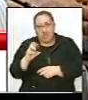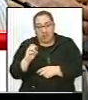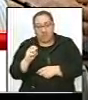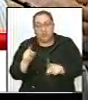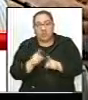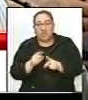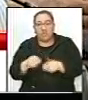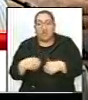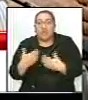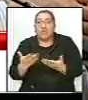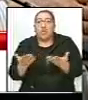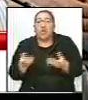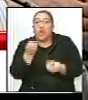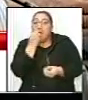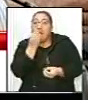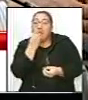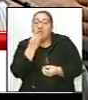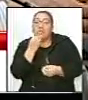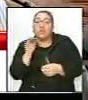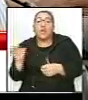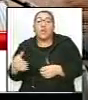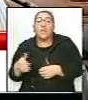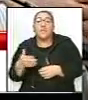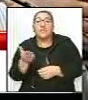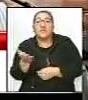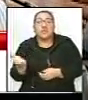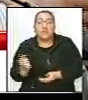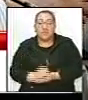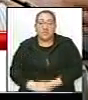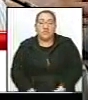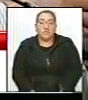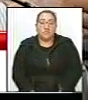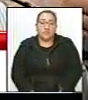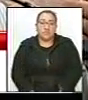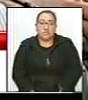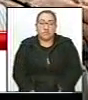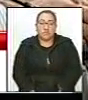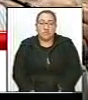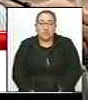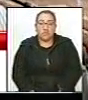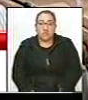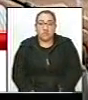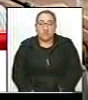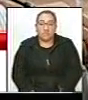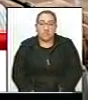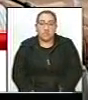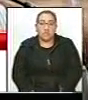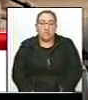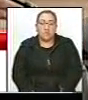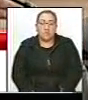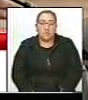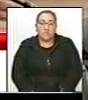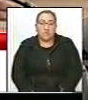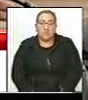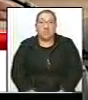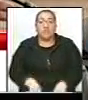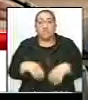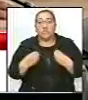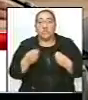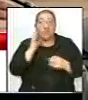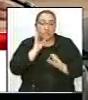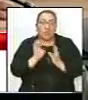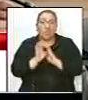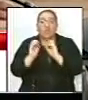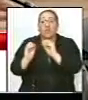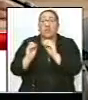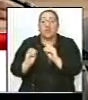las condiciones de alimento a esas crianzas. Porque, por ejemplo,